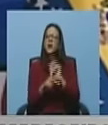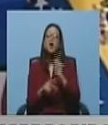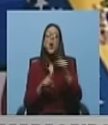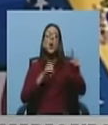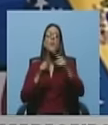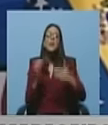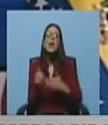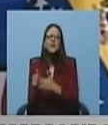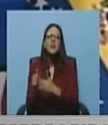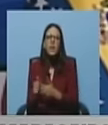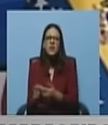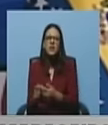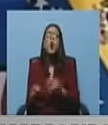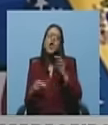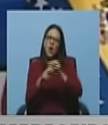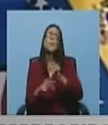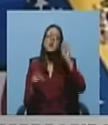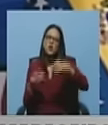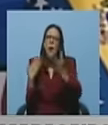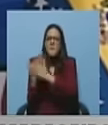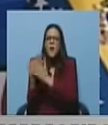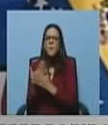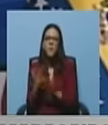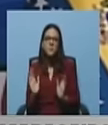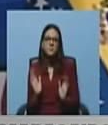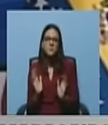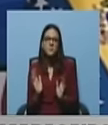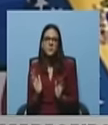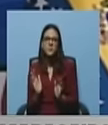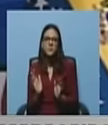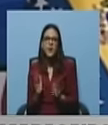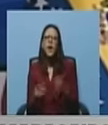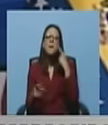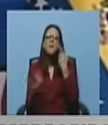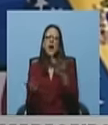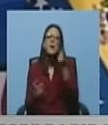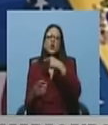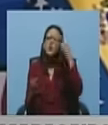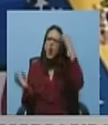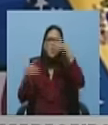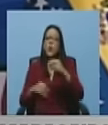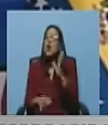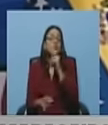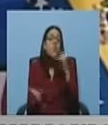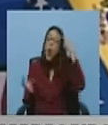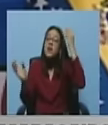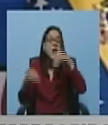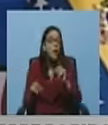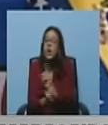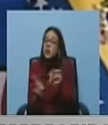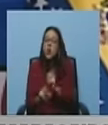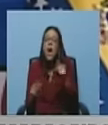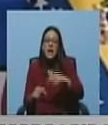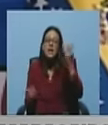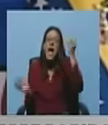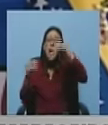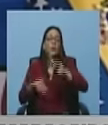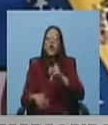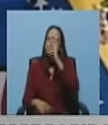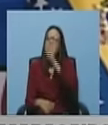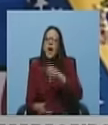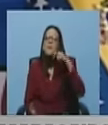dirigente político, y como ministro también, para ver a qué acuerdo llegamos. Aquí no hay acuerdo. Aquí el único acuerdo es que se imponga la